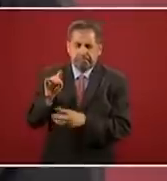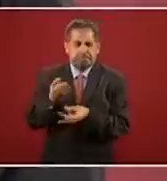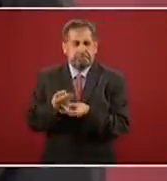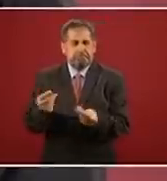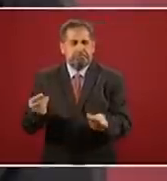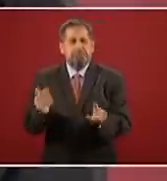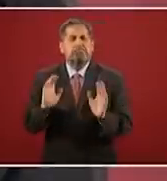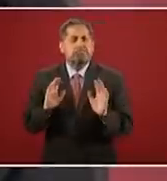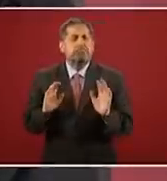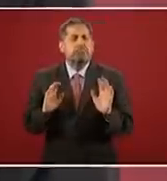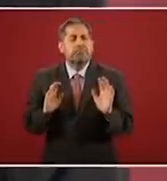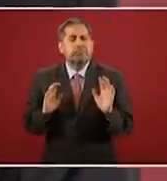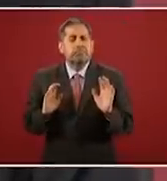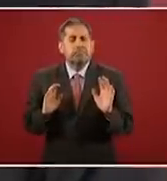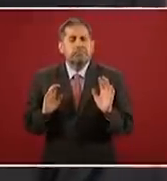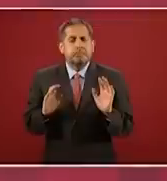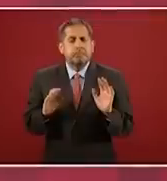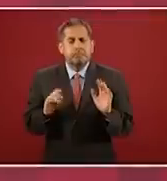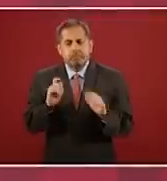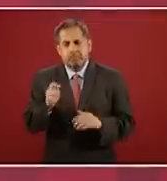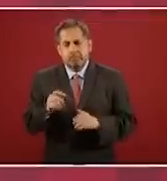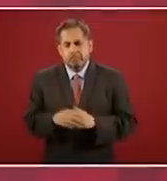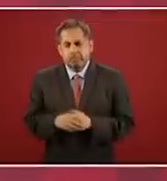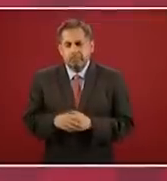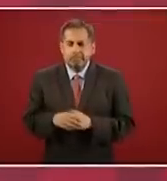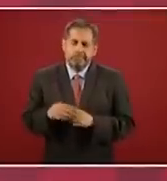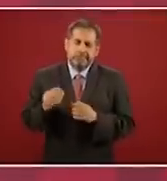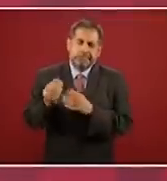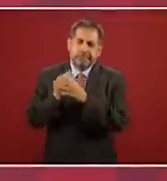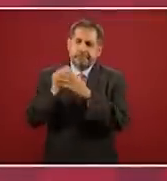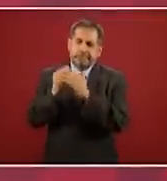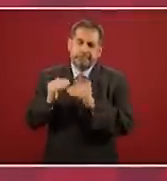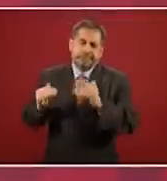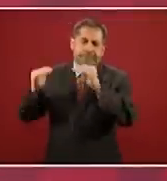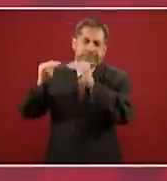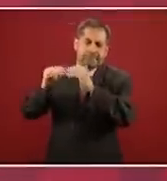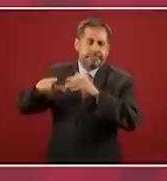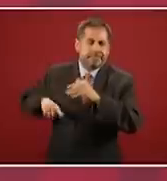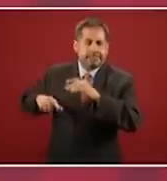resuelva. Es un asunto diplomático,